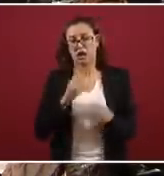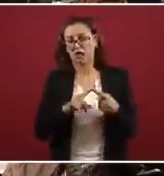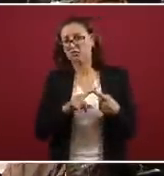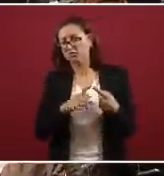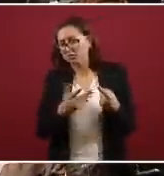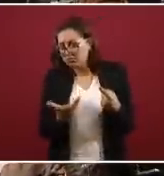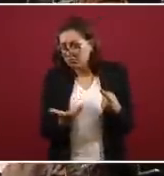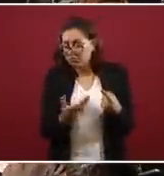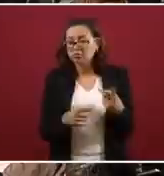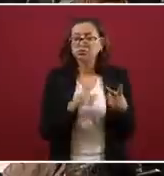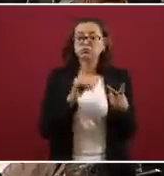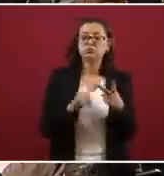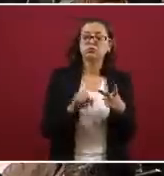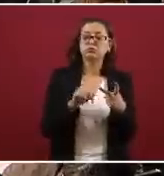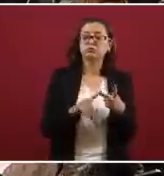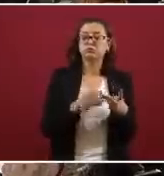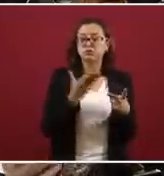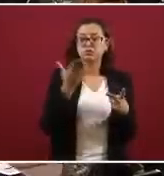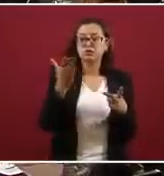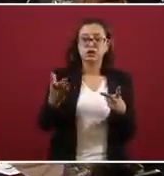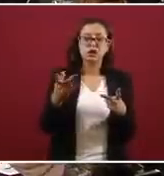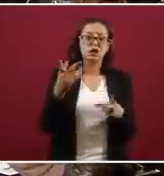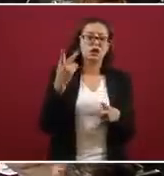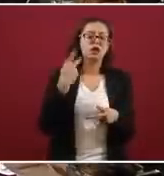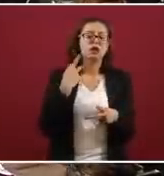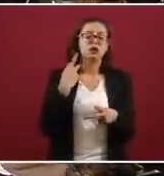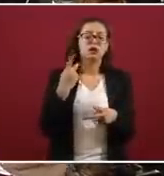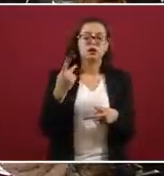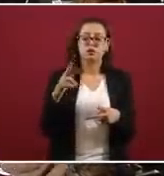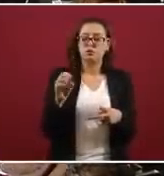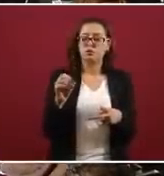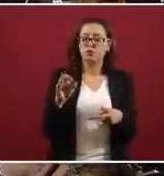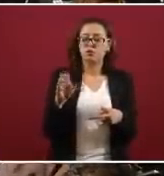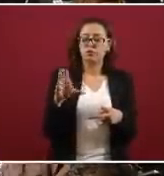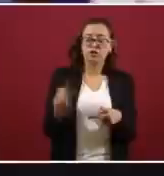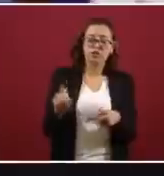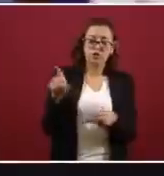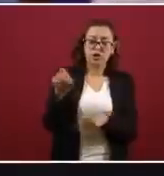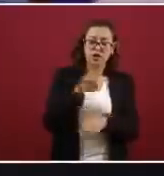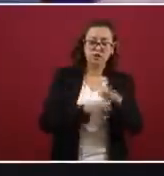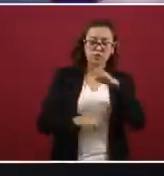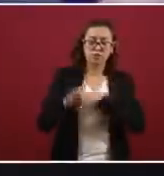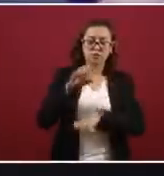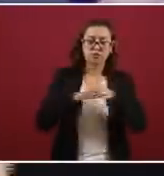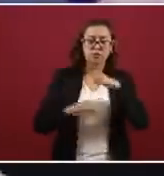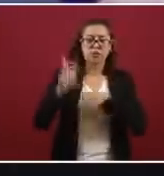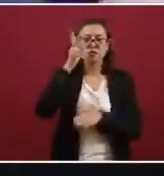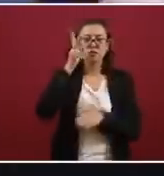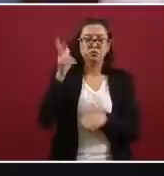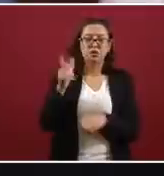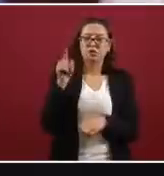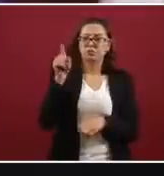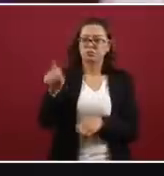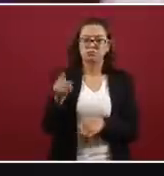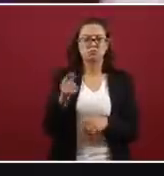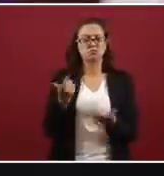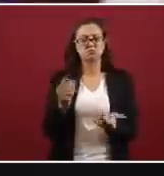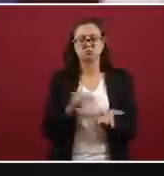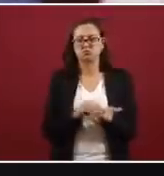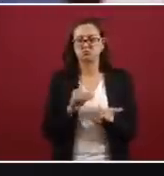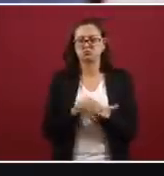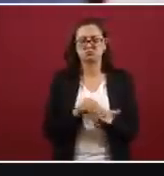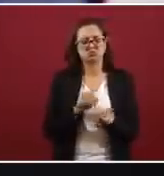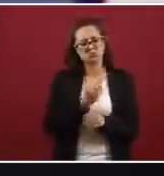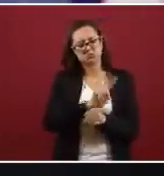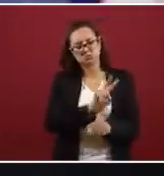Hidalgo, particularmente, y Puebla, señor procurador, empresas como Regio aún se continúan negando al control y la